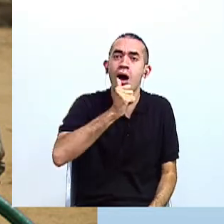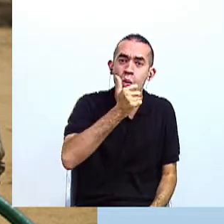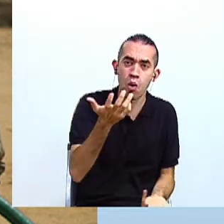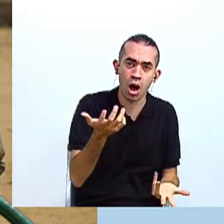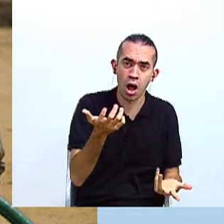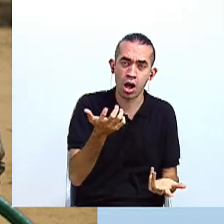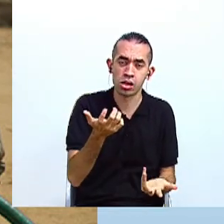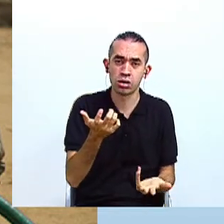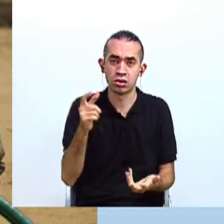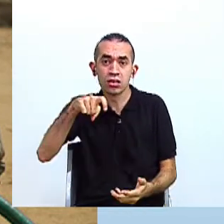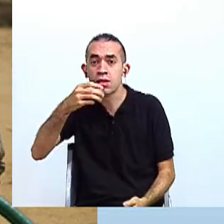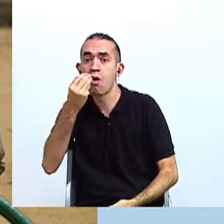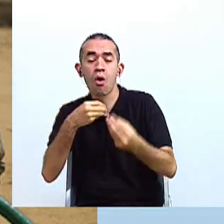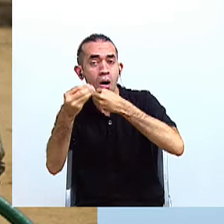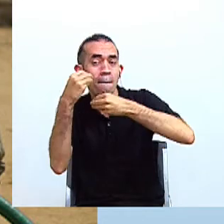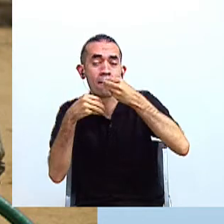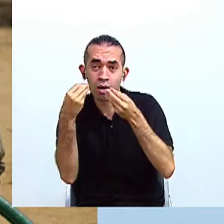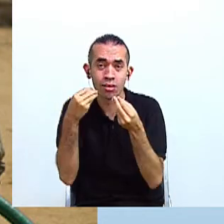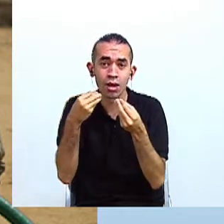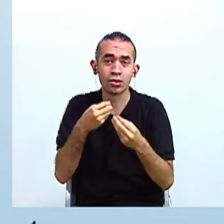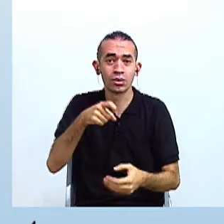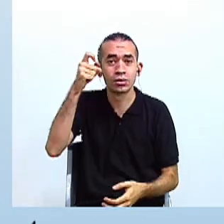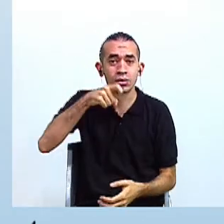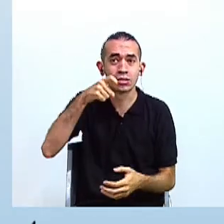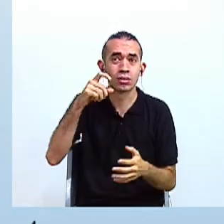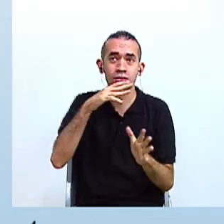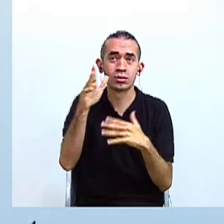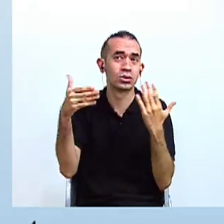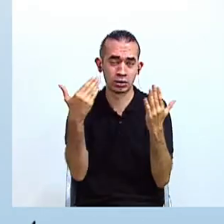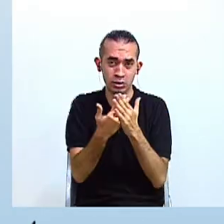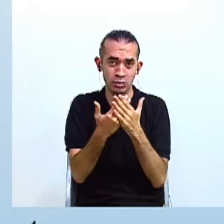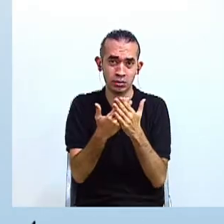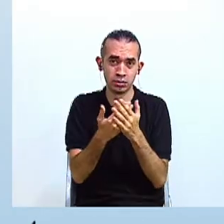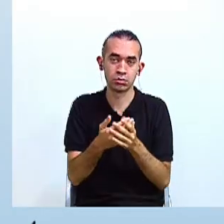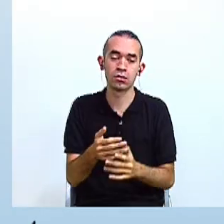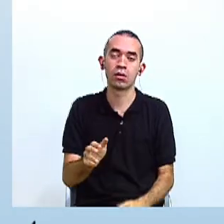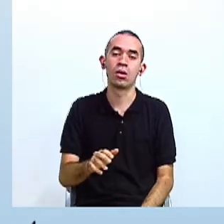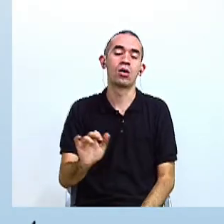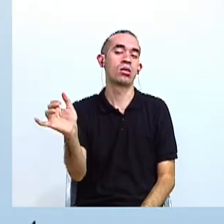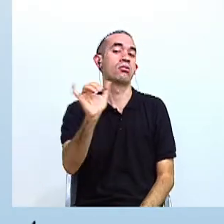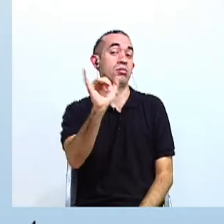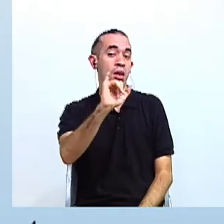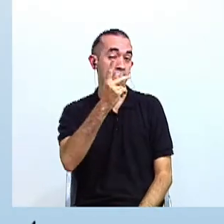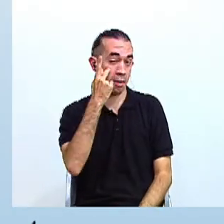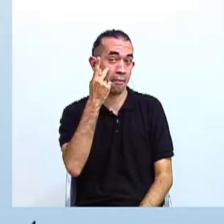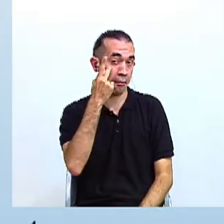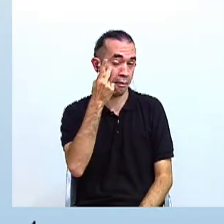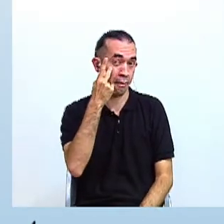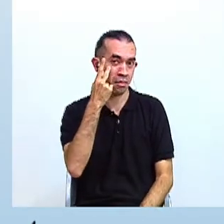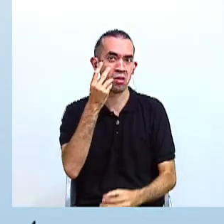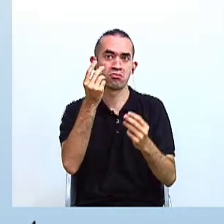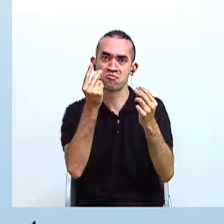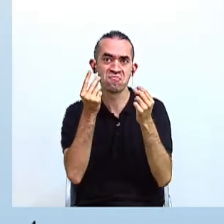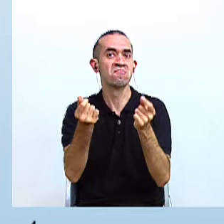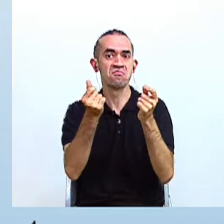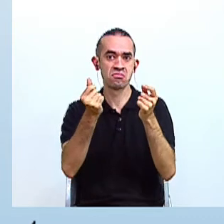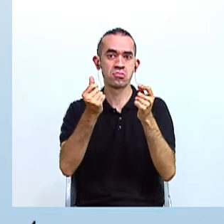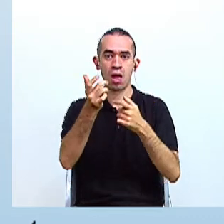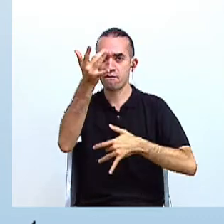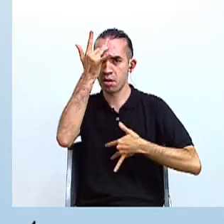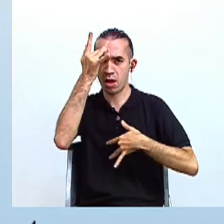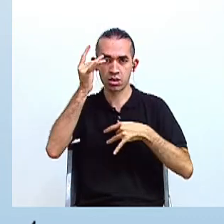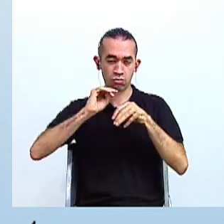necesitamos de los alimentos, necesitamos de todos estos recursos? Hemos visto también la propagación de